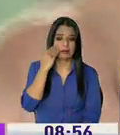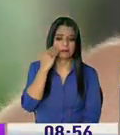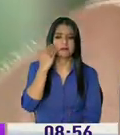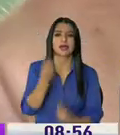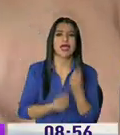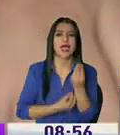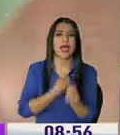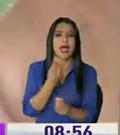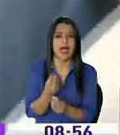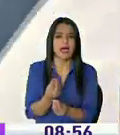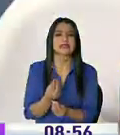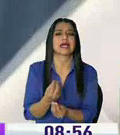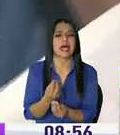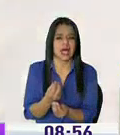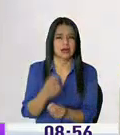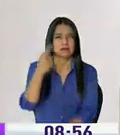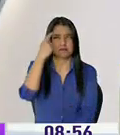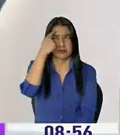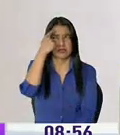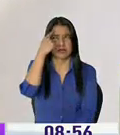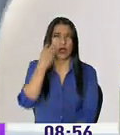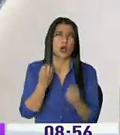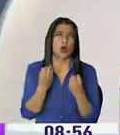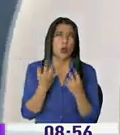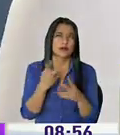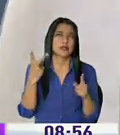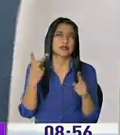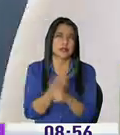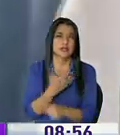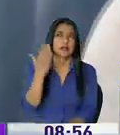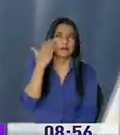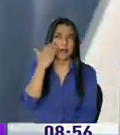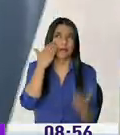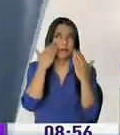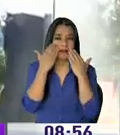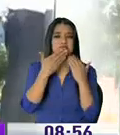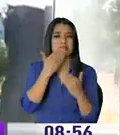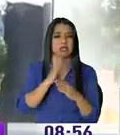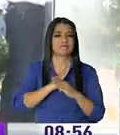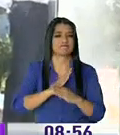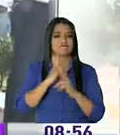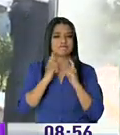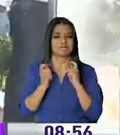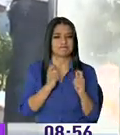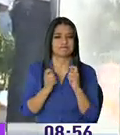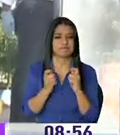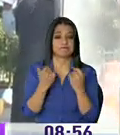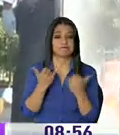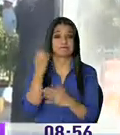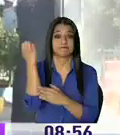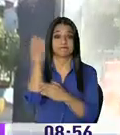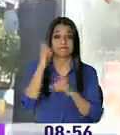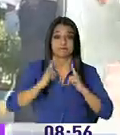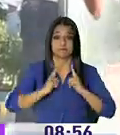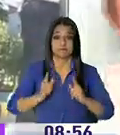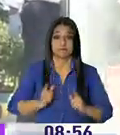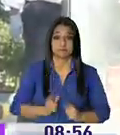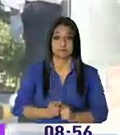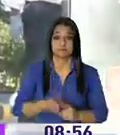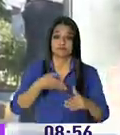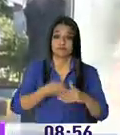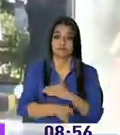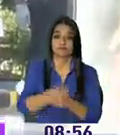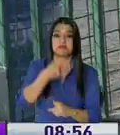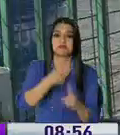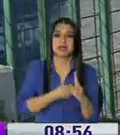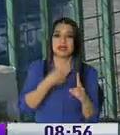este acto consciente y lleve el número de cuenta para así evitarlo. Tras la emergencia sanitaria, a la entrada de los mercados